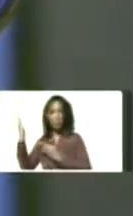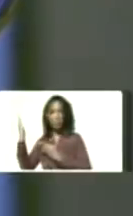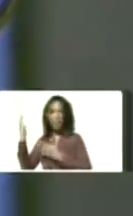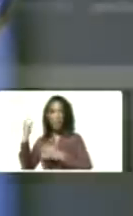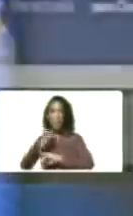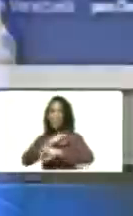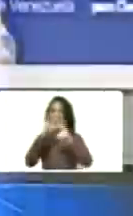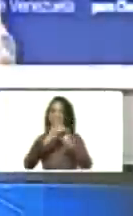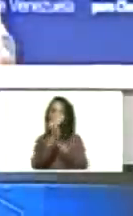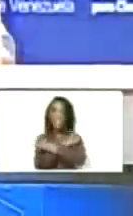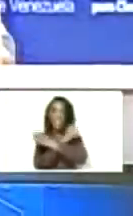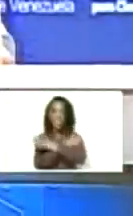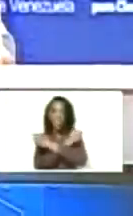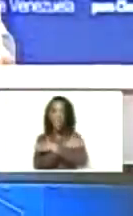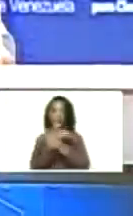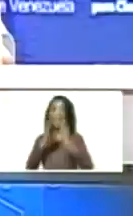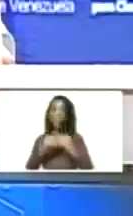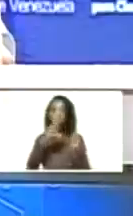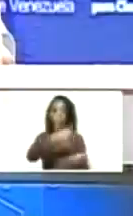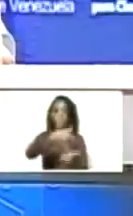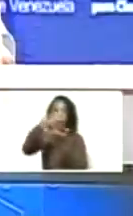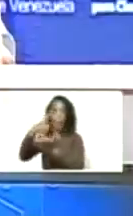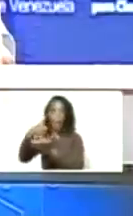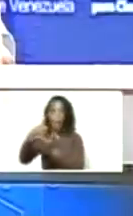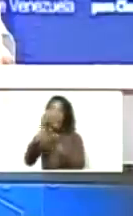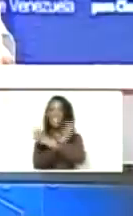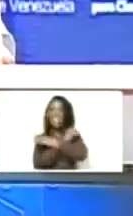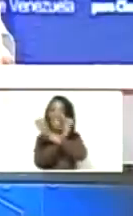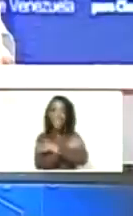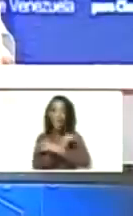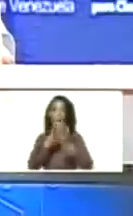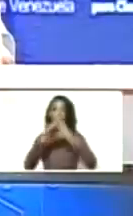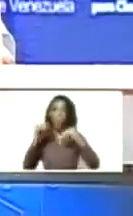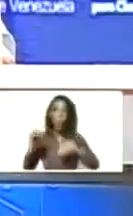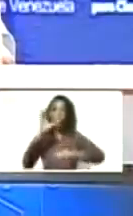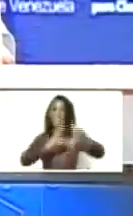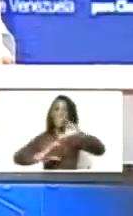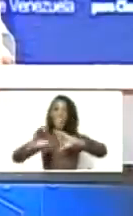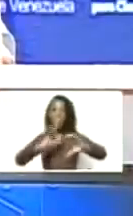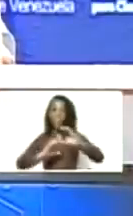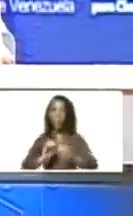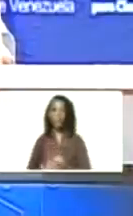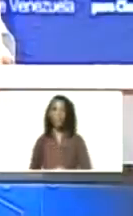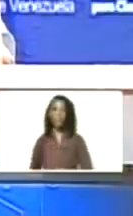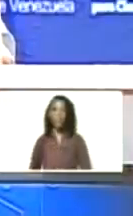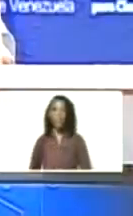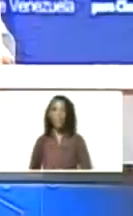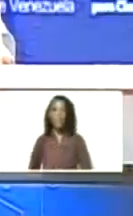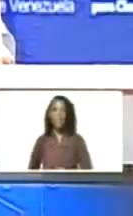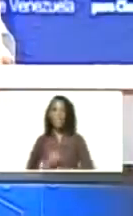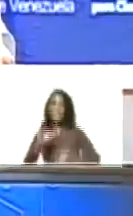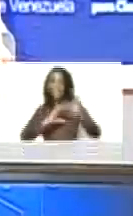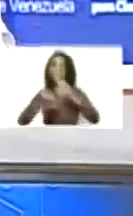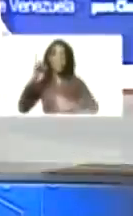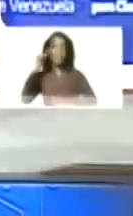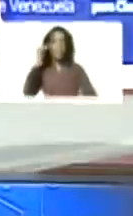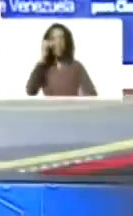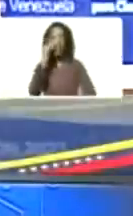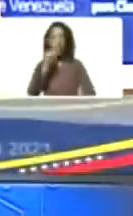Felicidades a todos los premiados. Felicidades a todos los científicos y científicas de